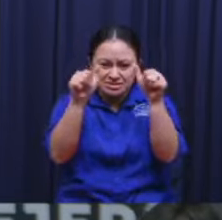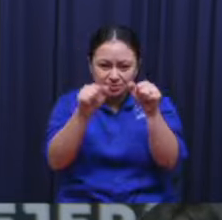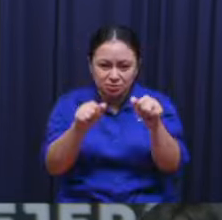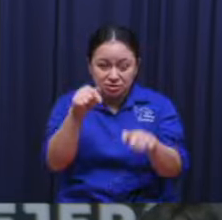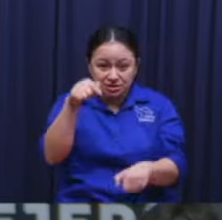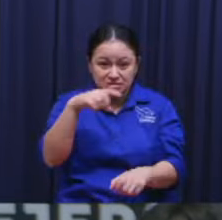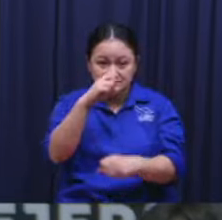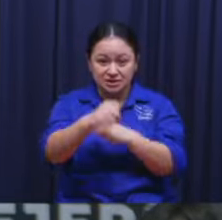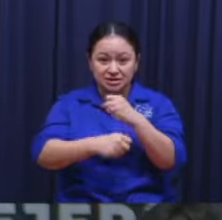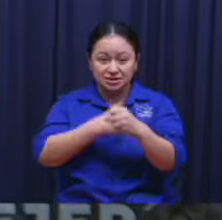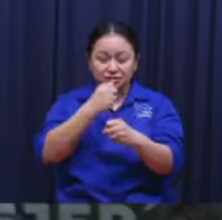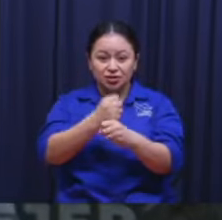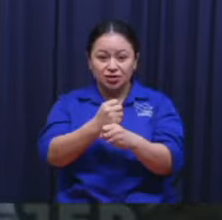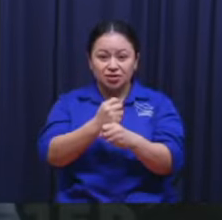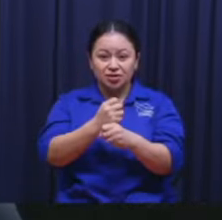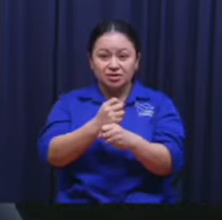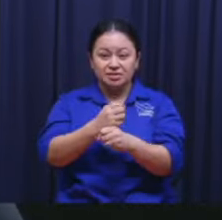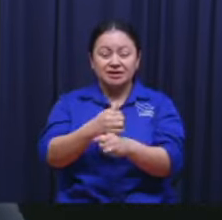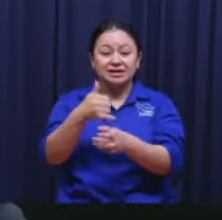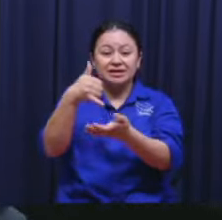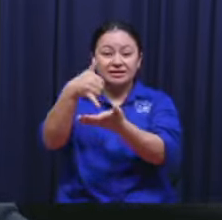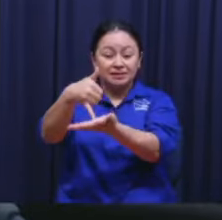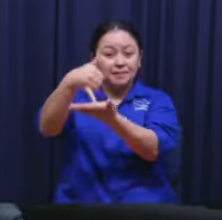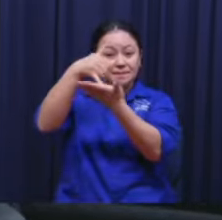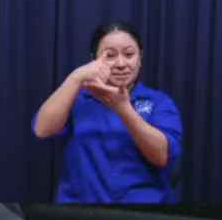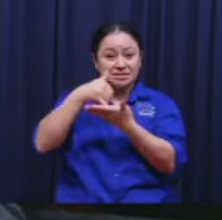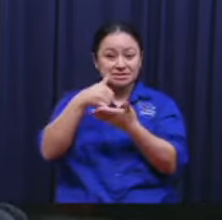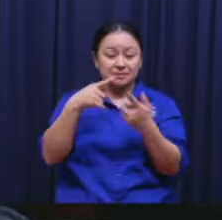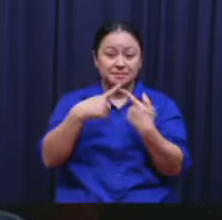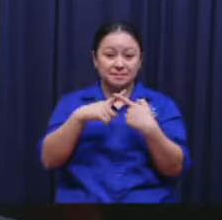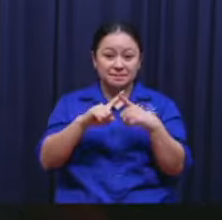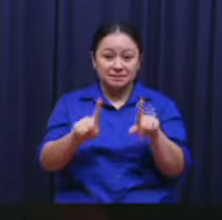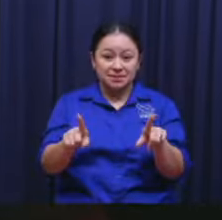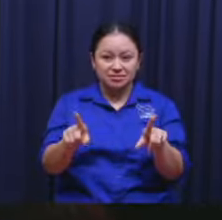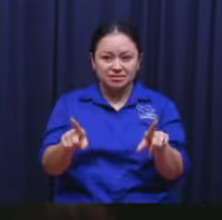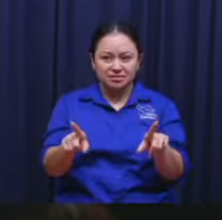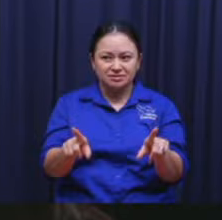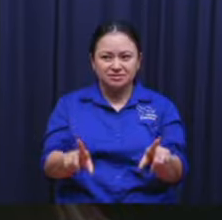recompensa, pero para los chinos es el año del dragón.